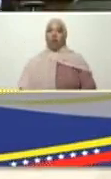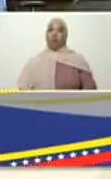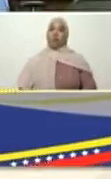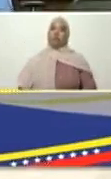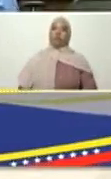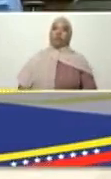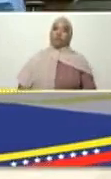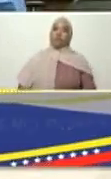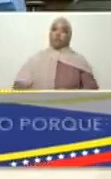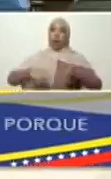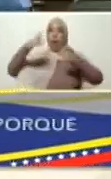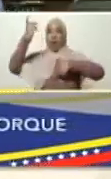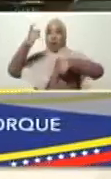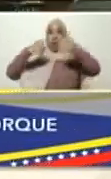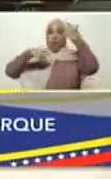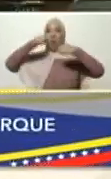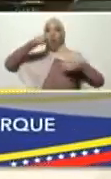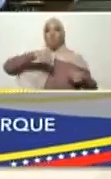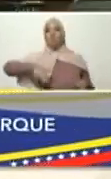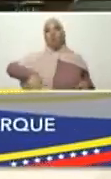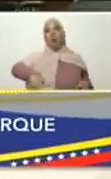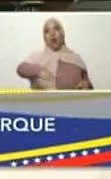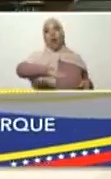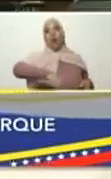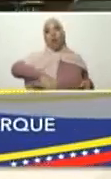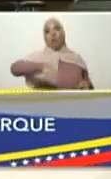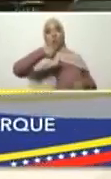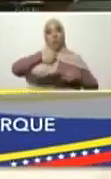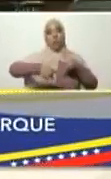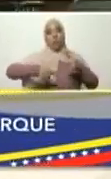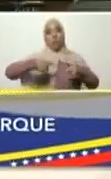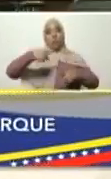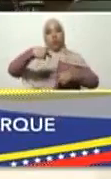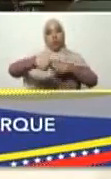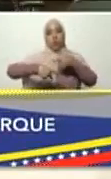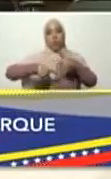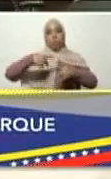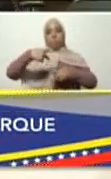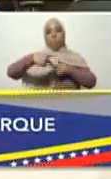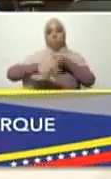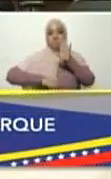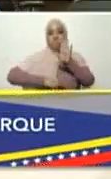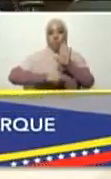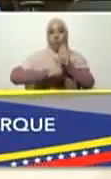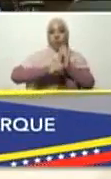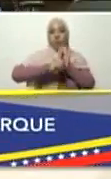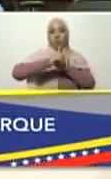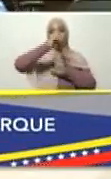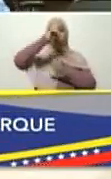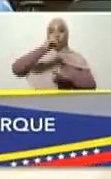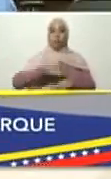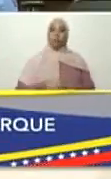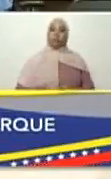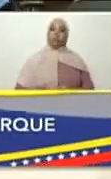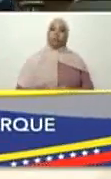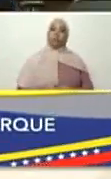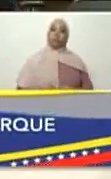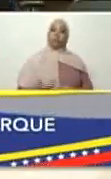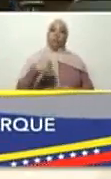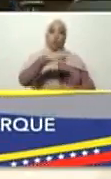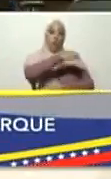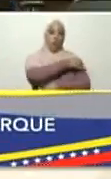Y Chávez fue construyendo al pueblo como vanguardia, como proceso. Y había una izquierda